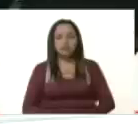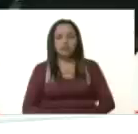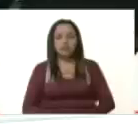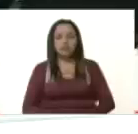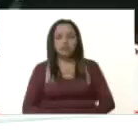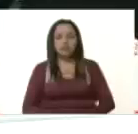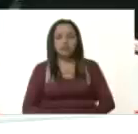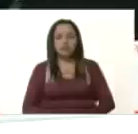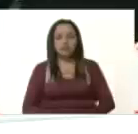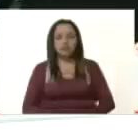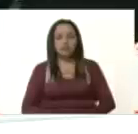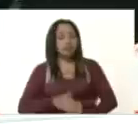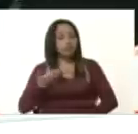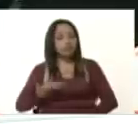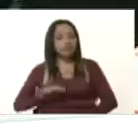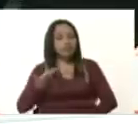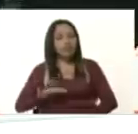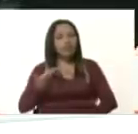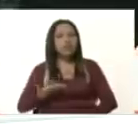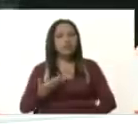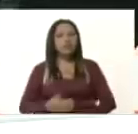de alto impacto.